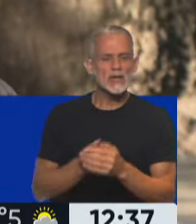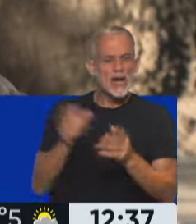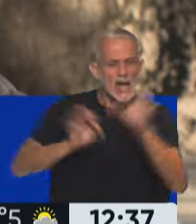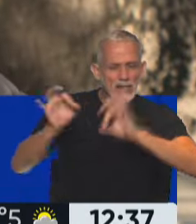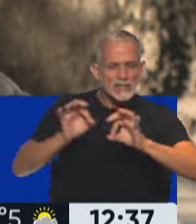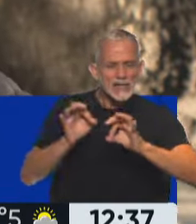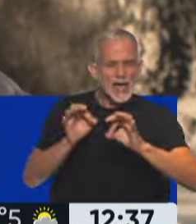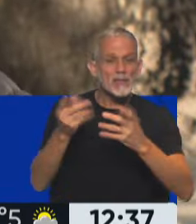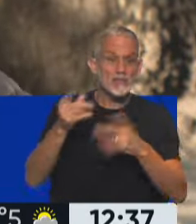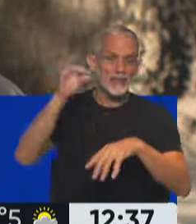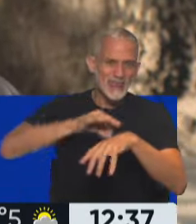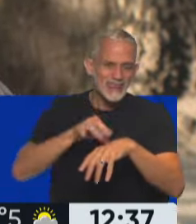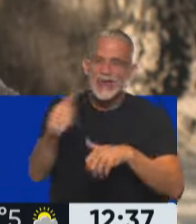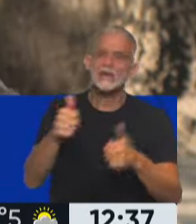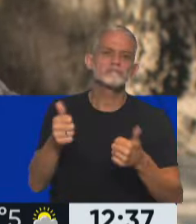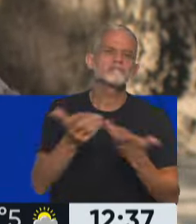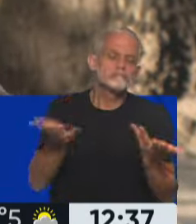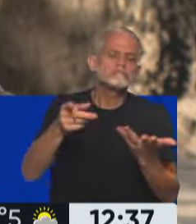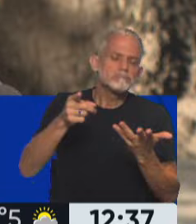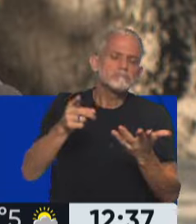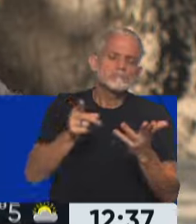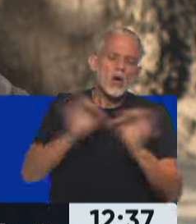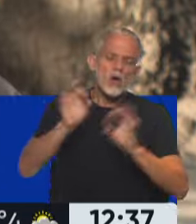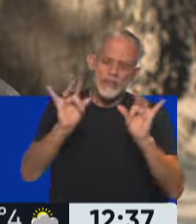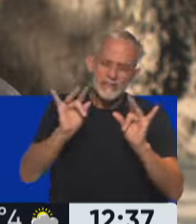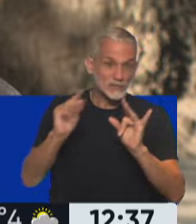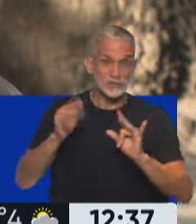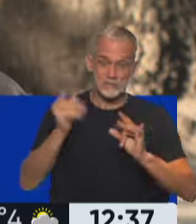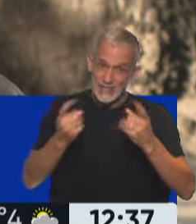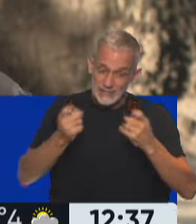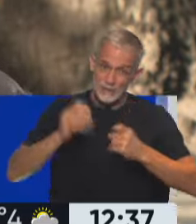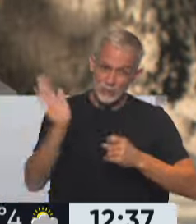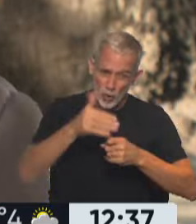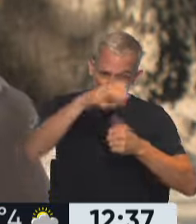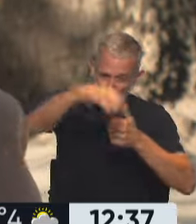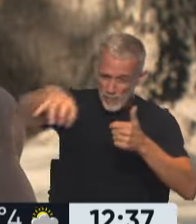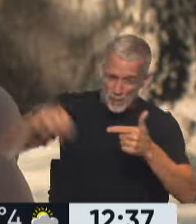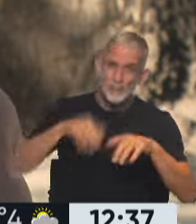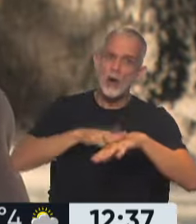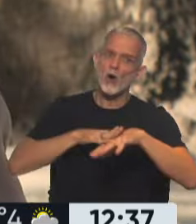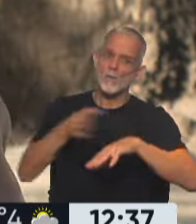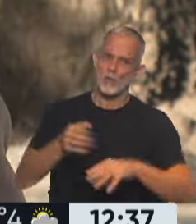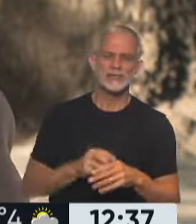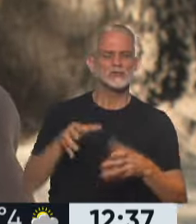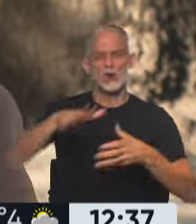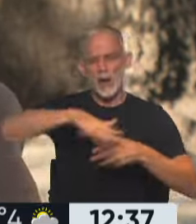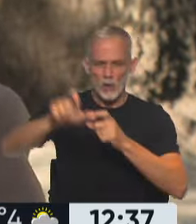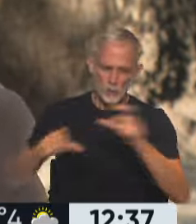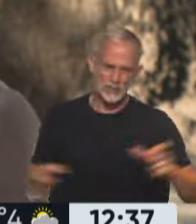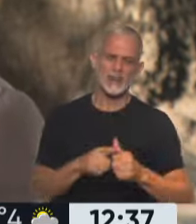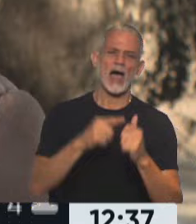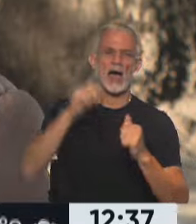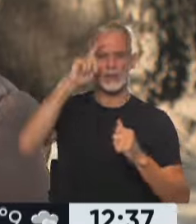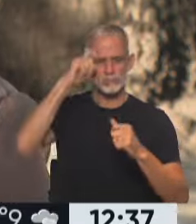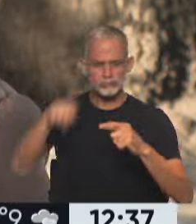estrategia multidimensional y compleja y necesitamos que todas las dimensiones se comprometan. La comunidad, el nivel de